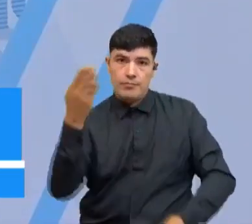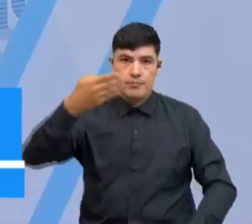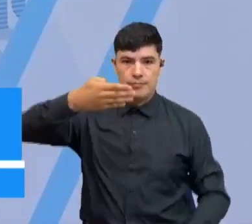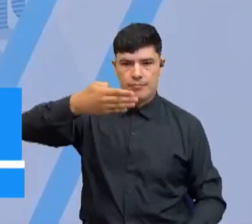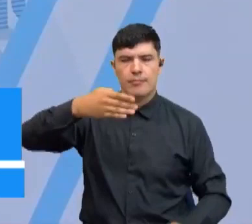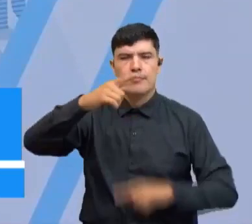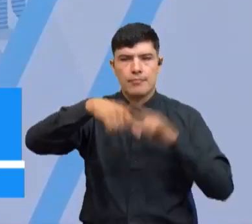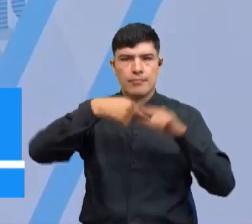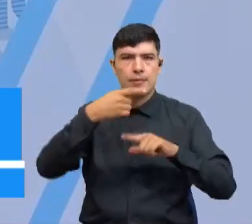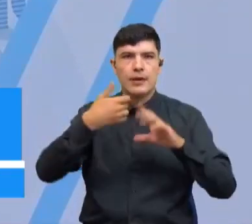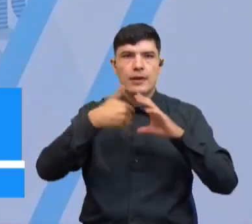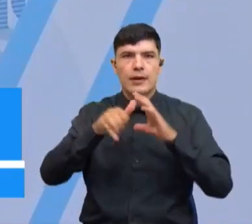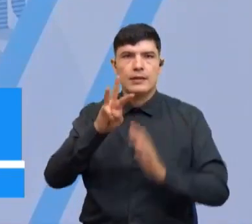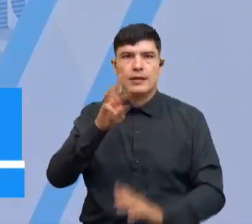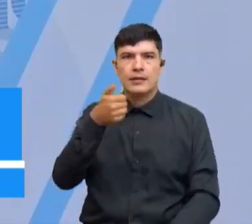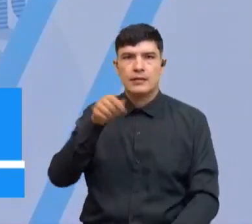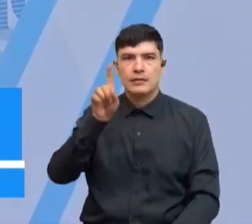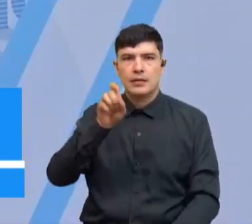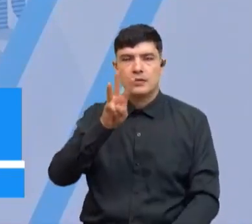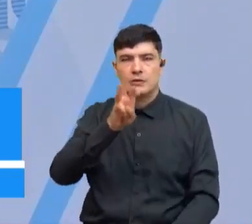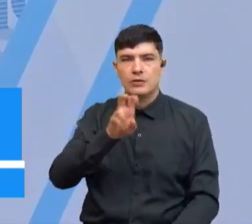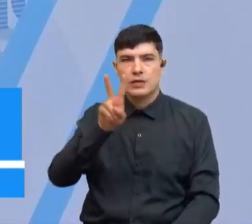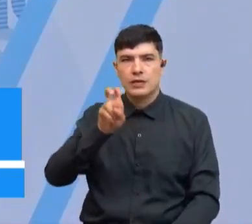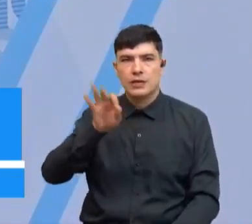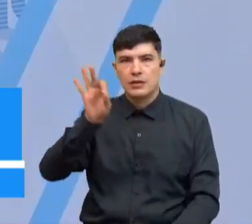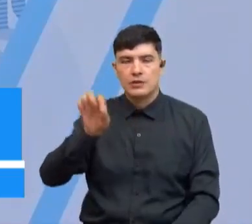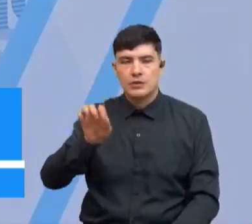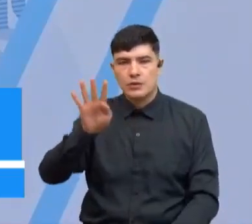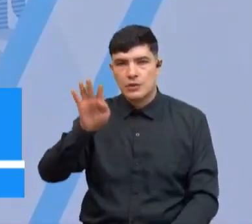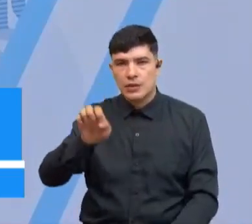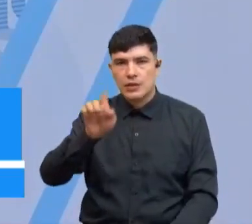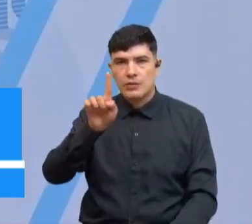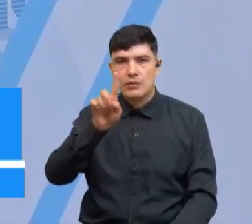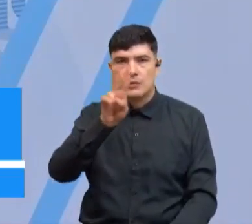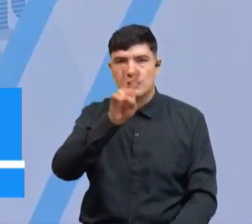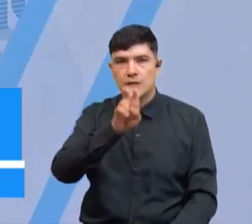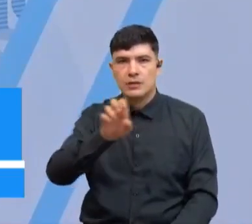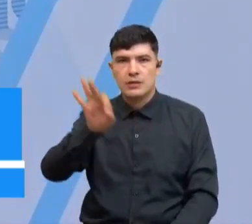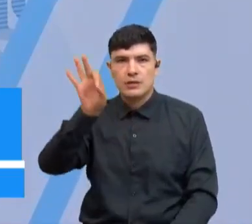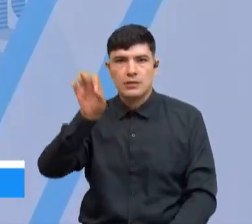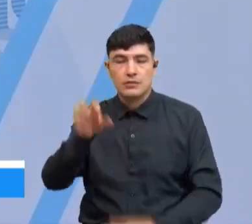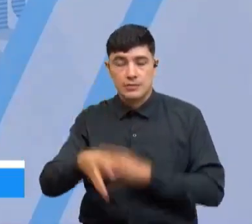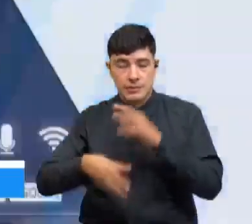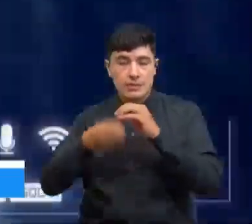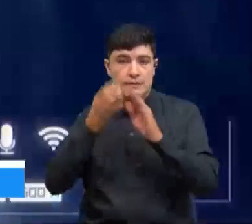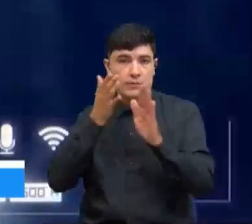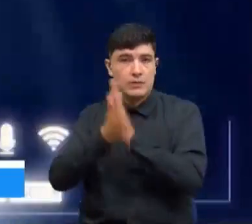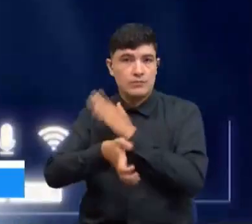316-878-9178. Continúen ustedes con más de Oriente Noticias.